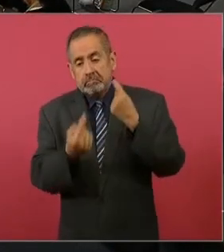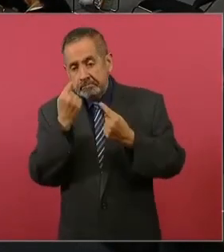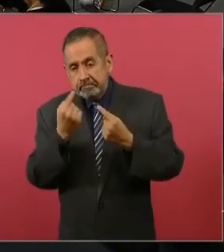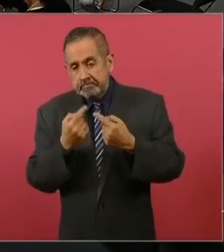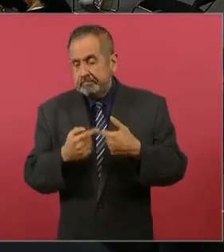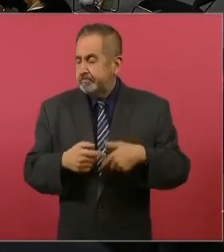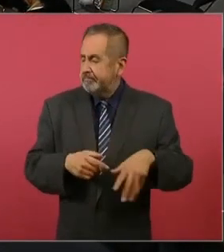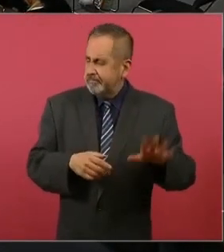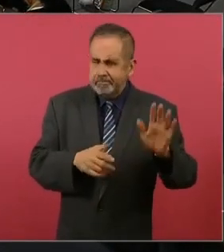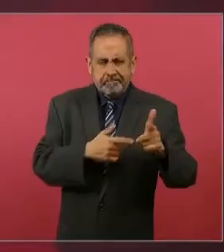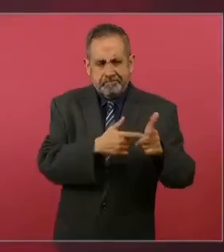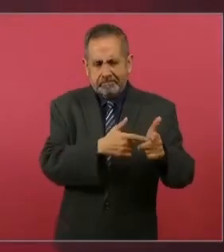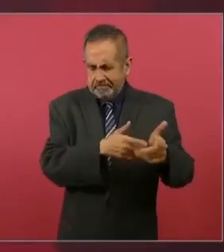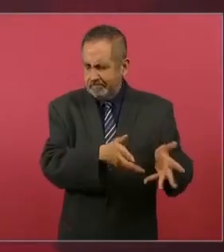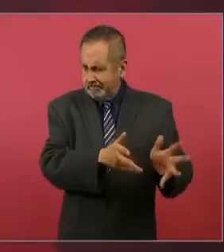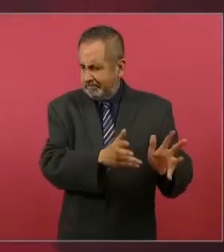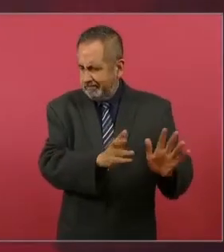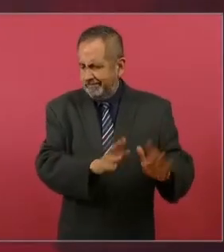porque ya